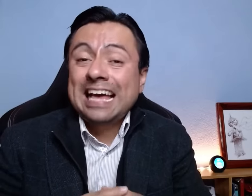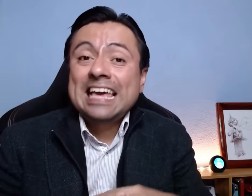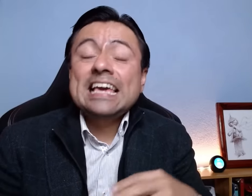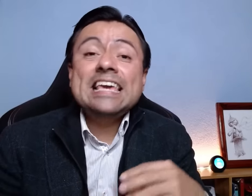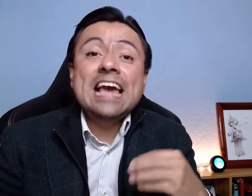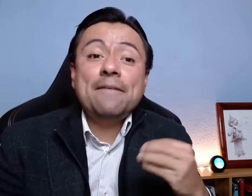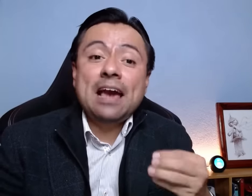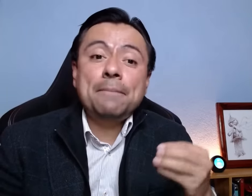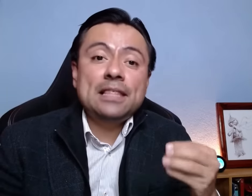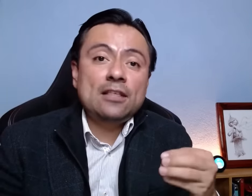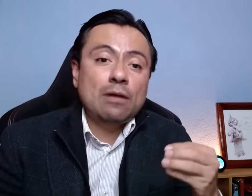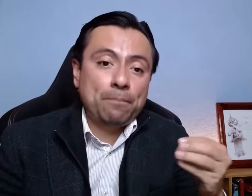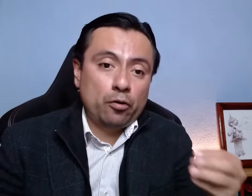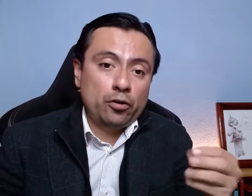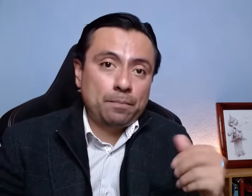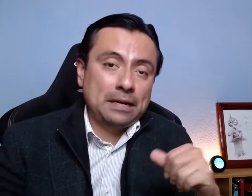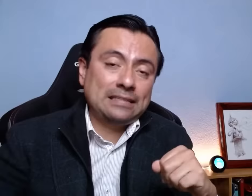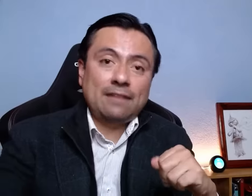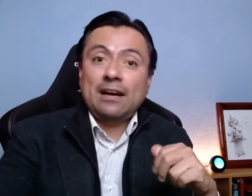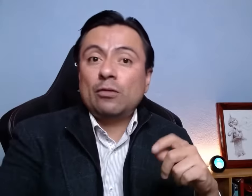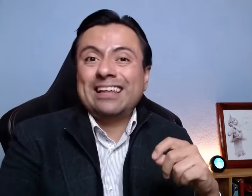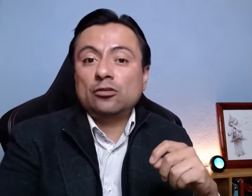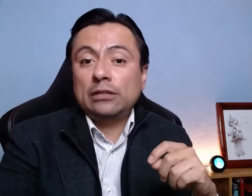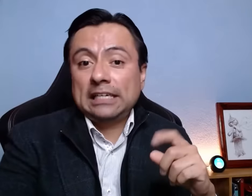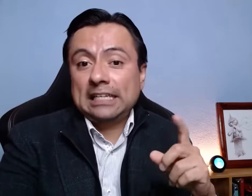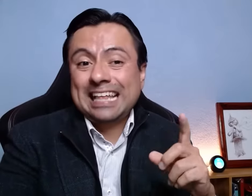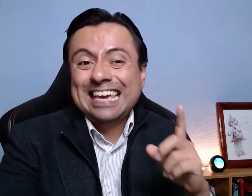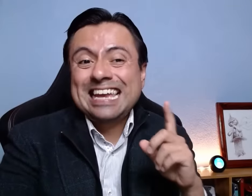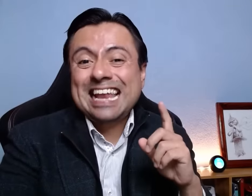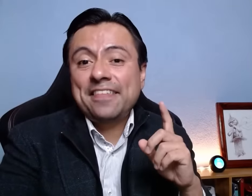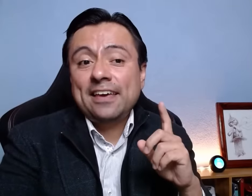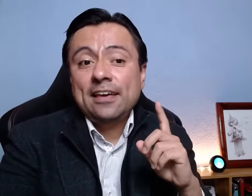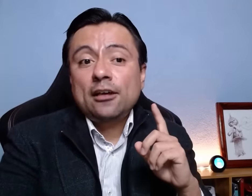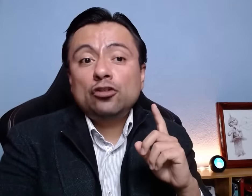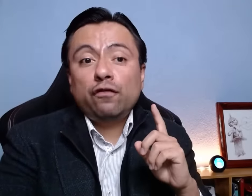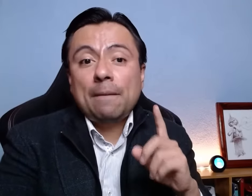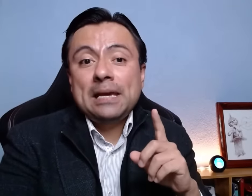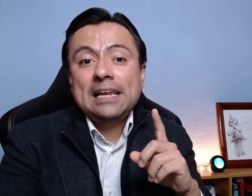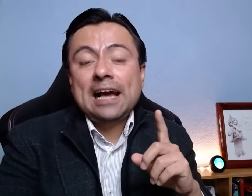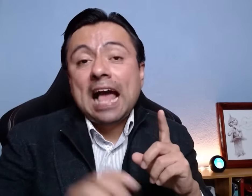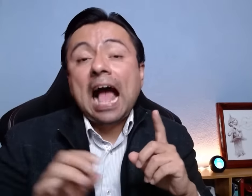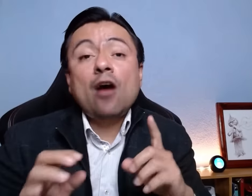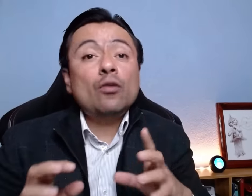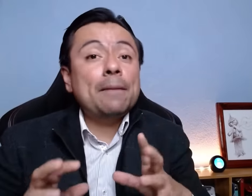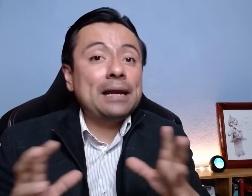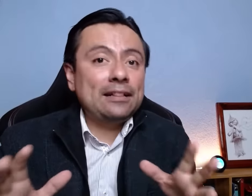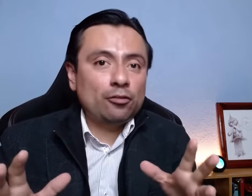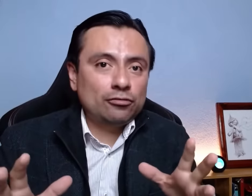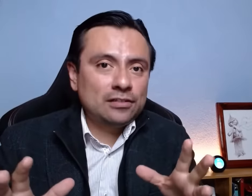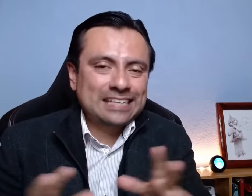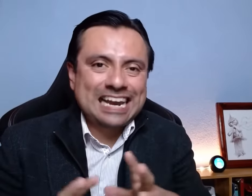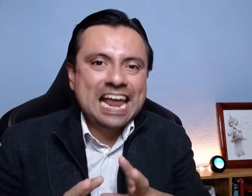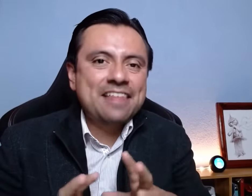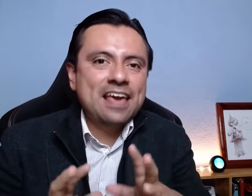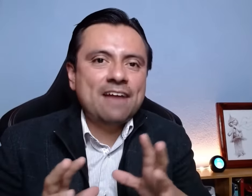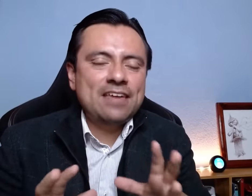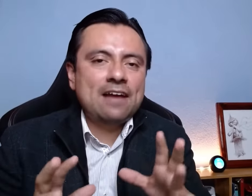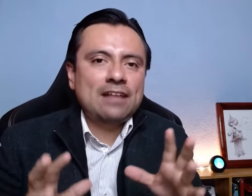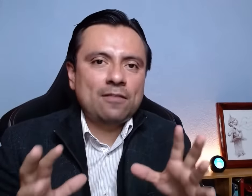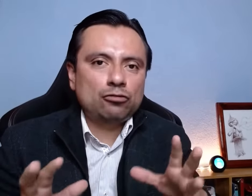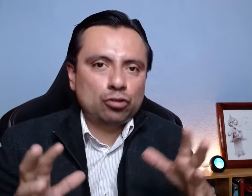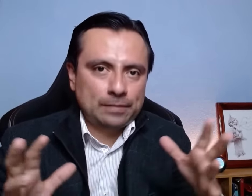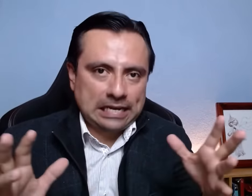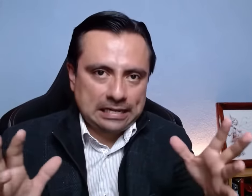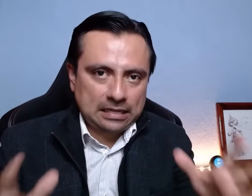su vida y había pedido apoyo para salvaguardar su integridad y la de su familia, aunque para entonces nadie